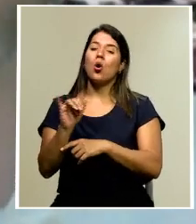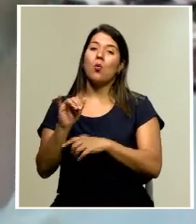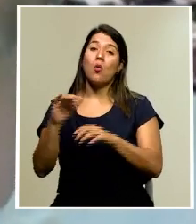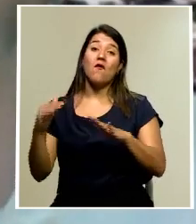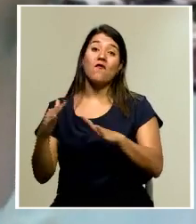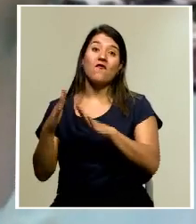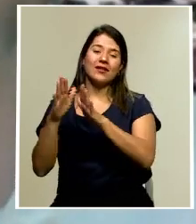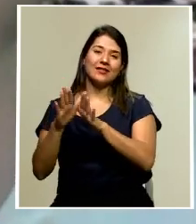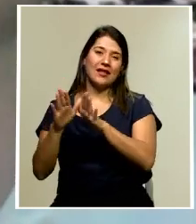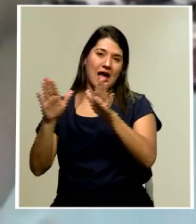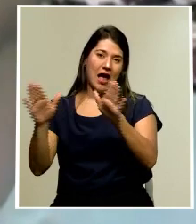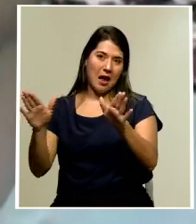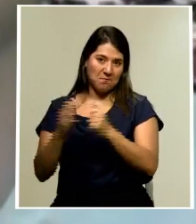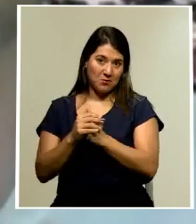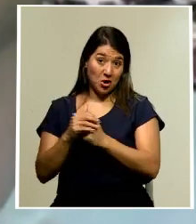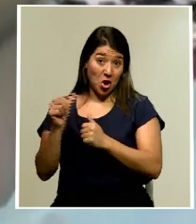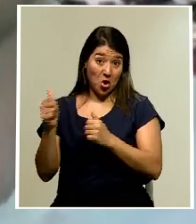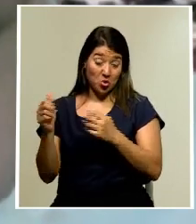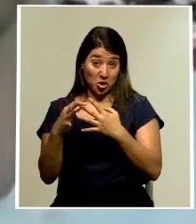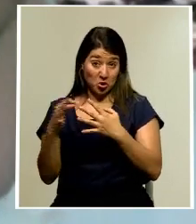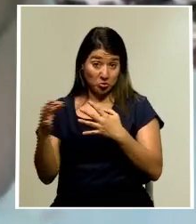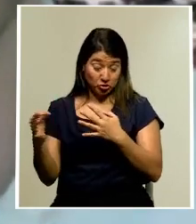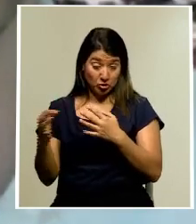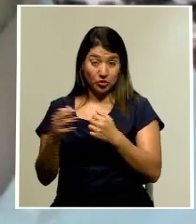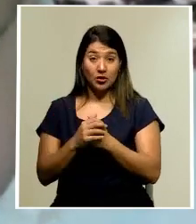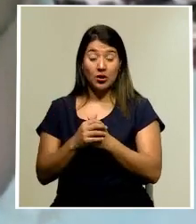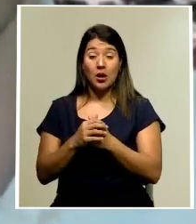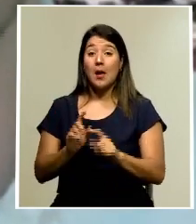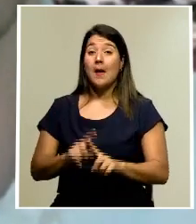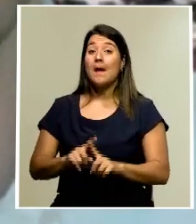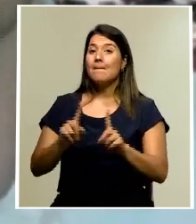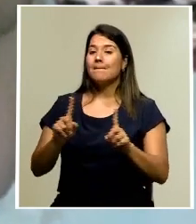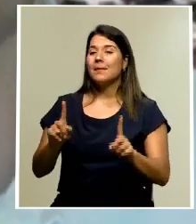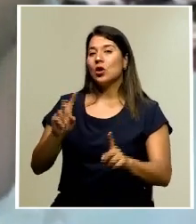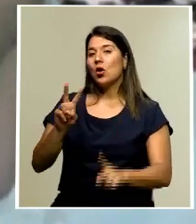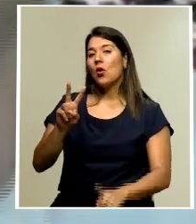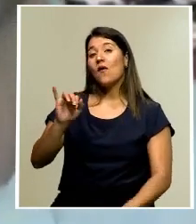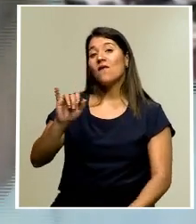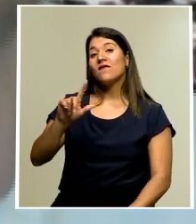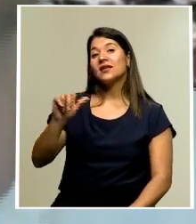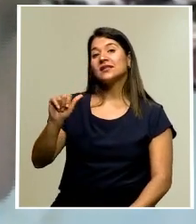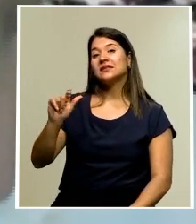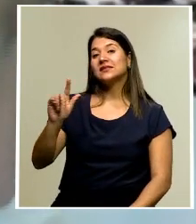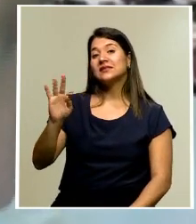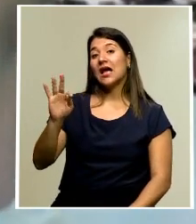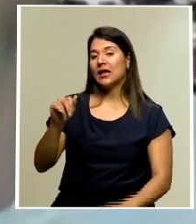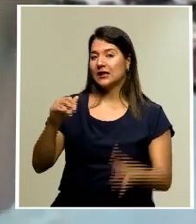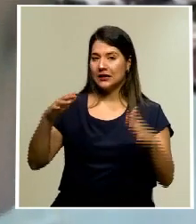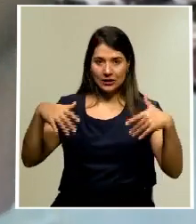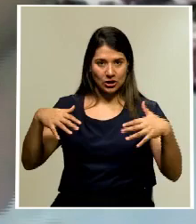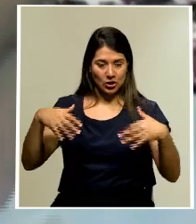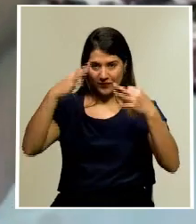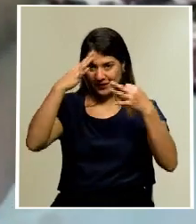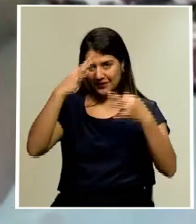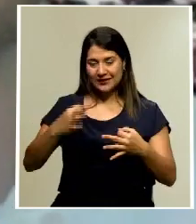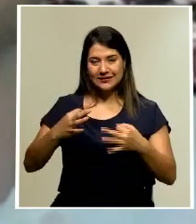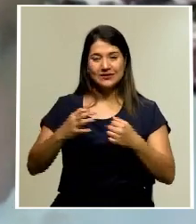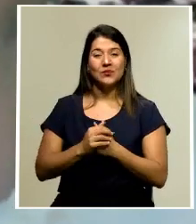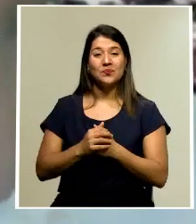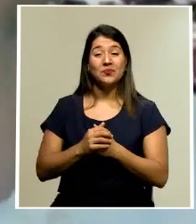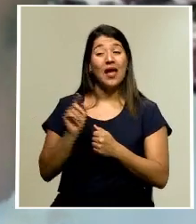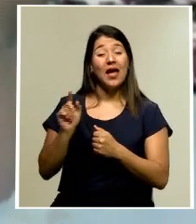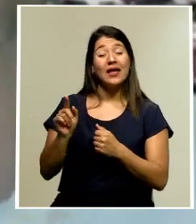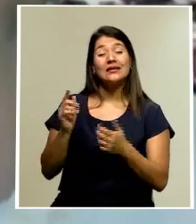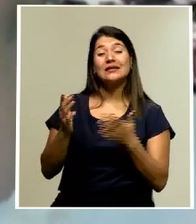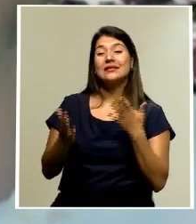otra opción que se estaría ventilando, pero que don José María Villalta todavía no lo ha definido.